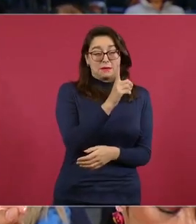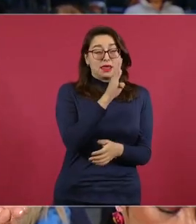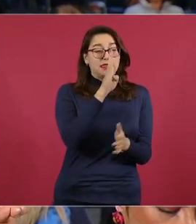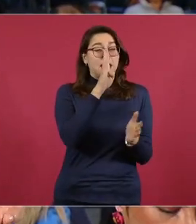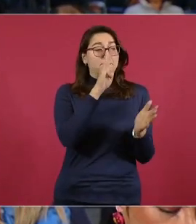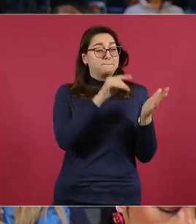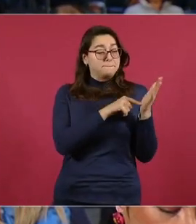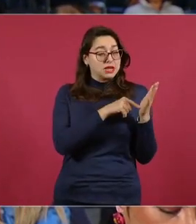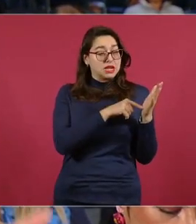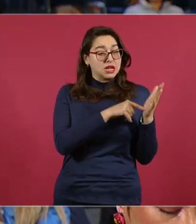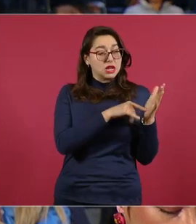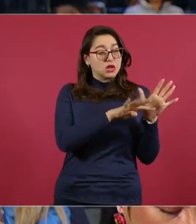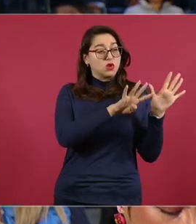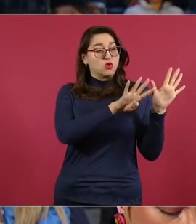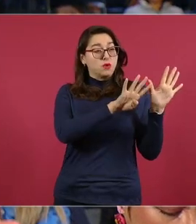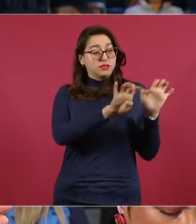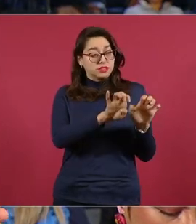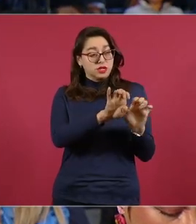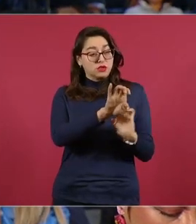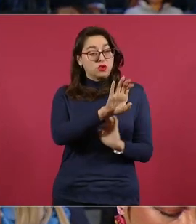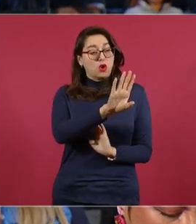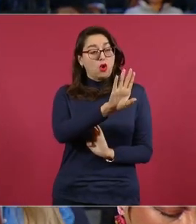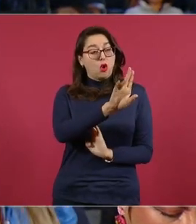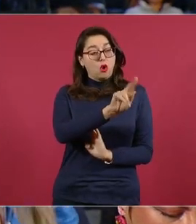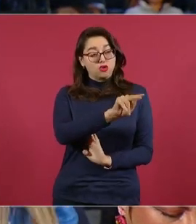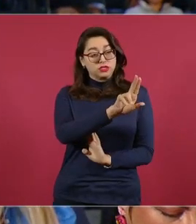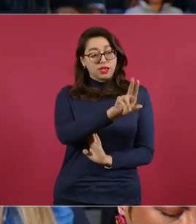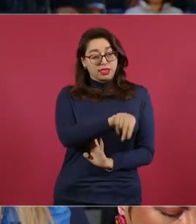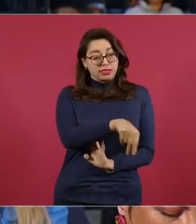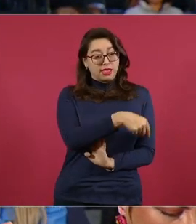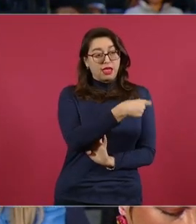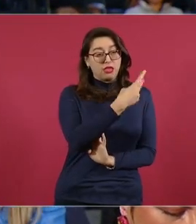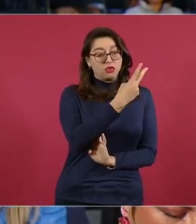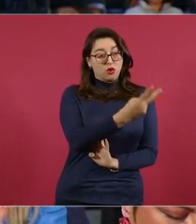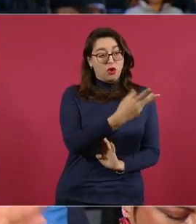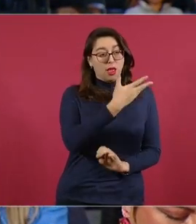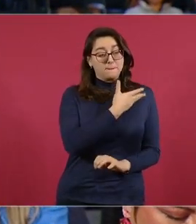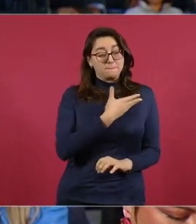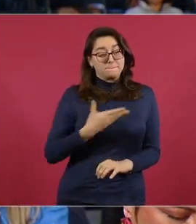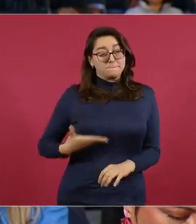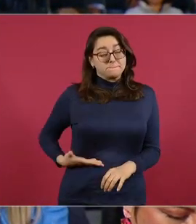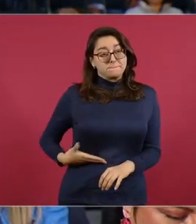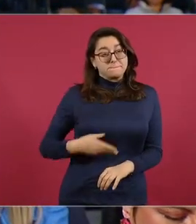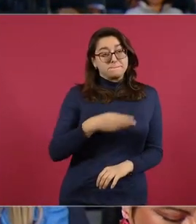1982, que fue el inicio del sexenio del presidente Miguel de la Madrid,